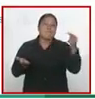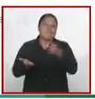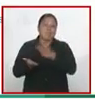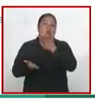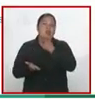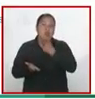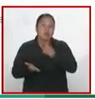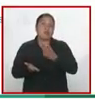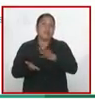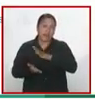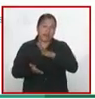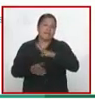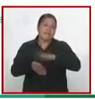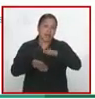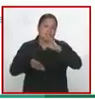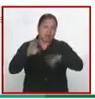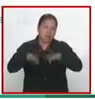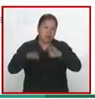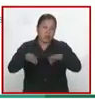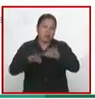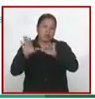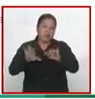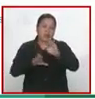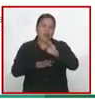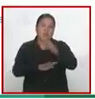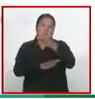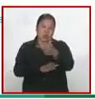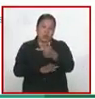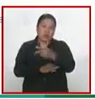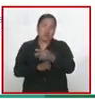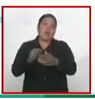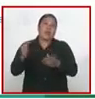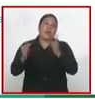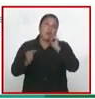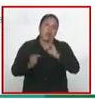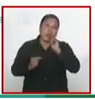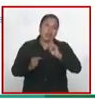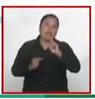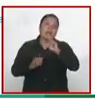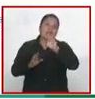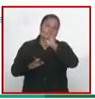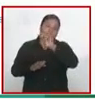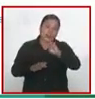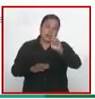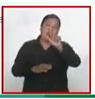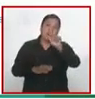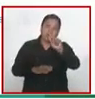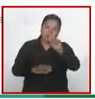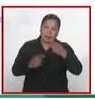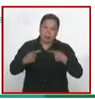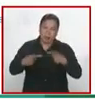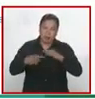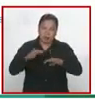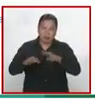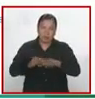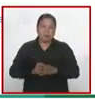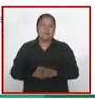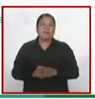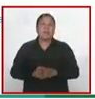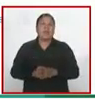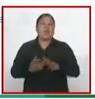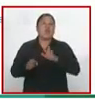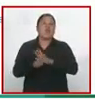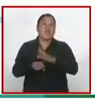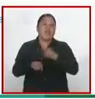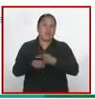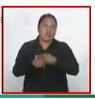presentando más defunciones 698 y las mujeres 370 en relación a las comorbilidades asociadas